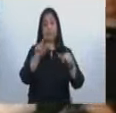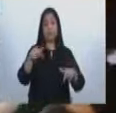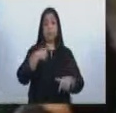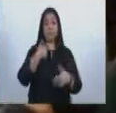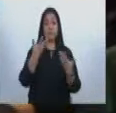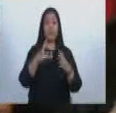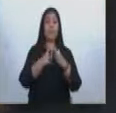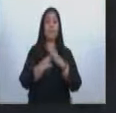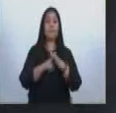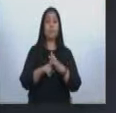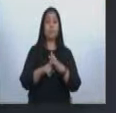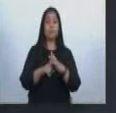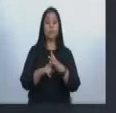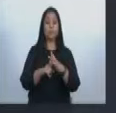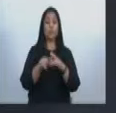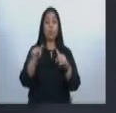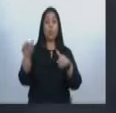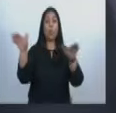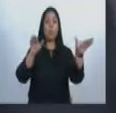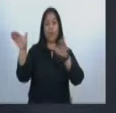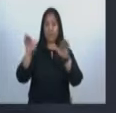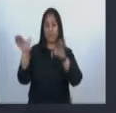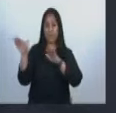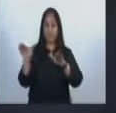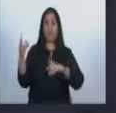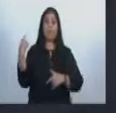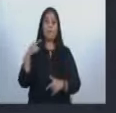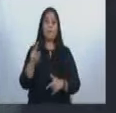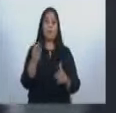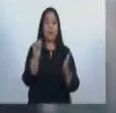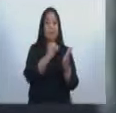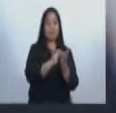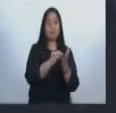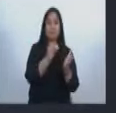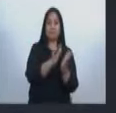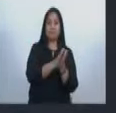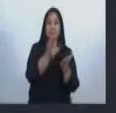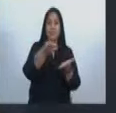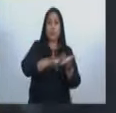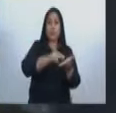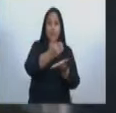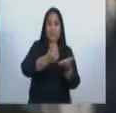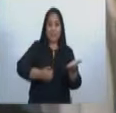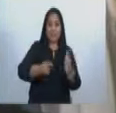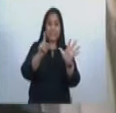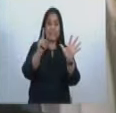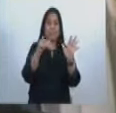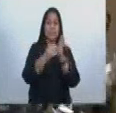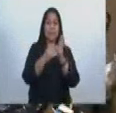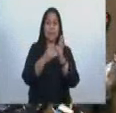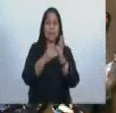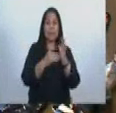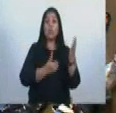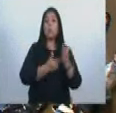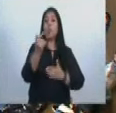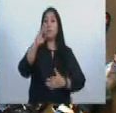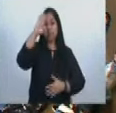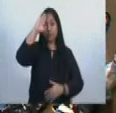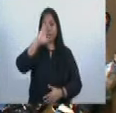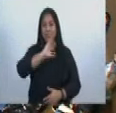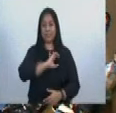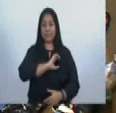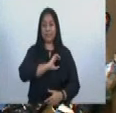una Ah convocatoria para contratar 6000 nuevos policías